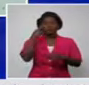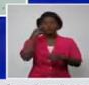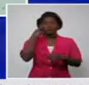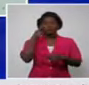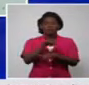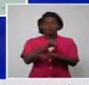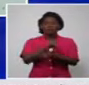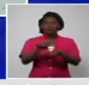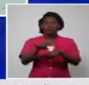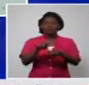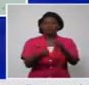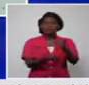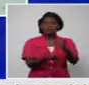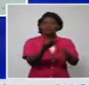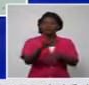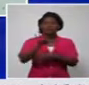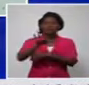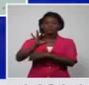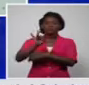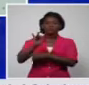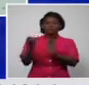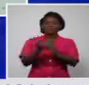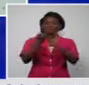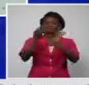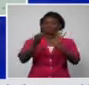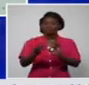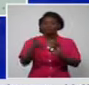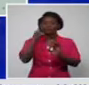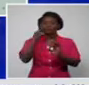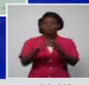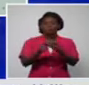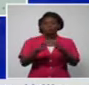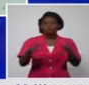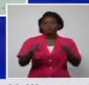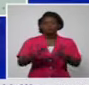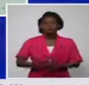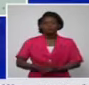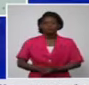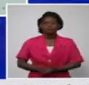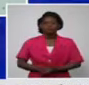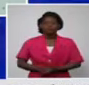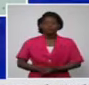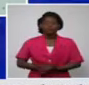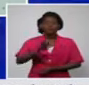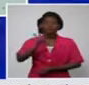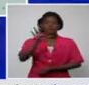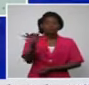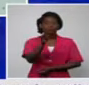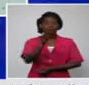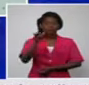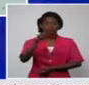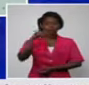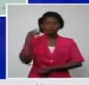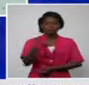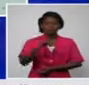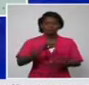ayer 57 casos confirmados en 5 de sus 11 municipios. En Pinar del Río 46,